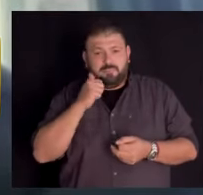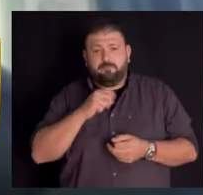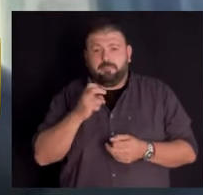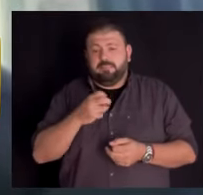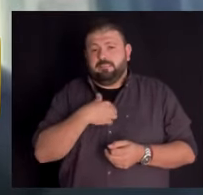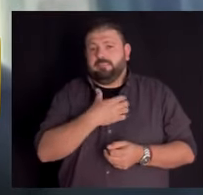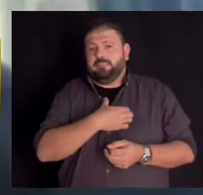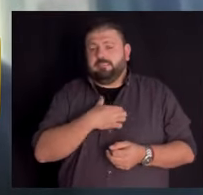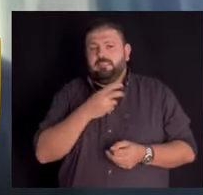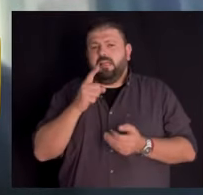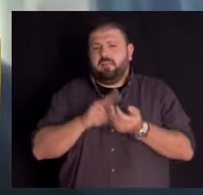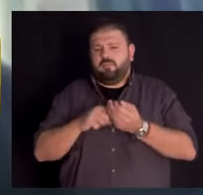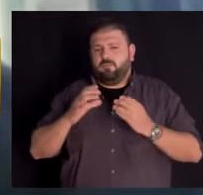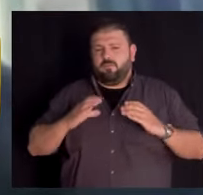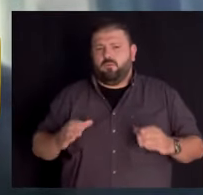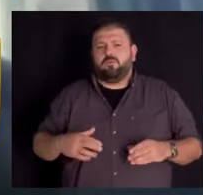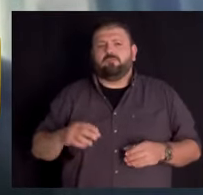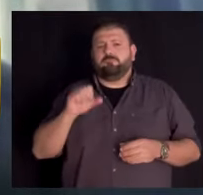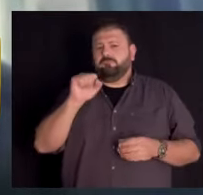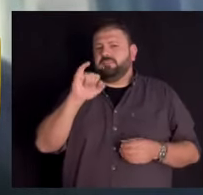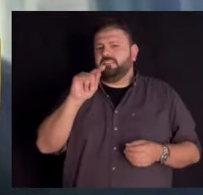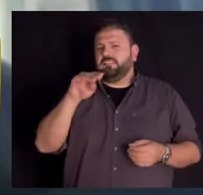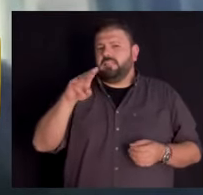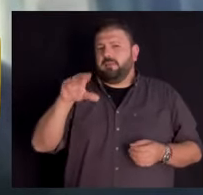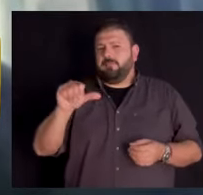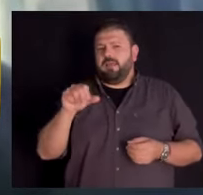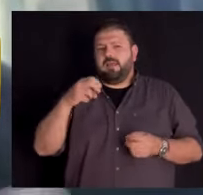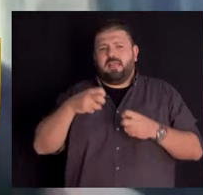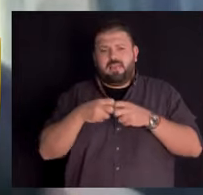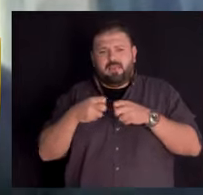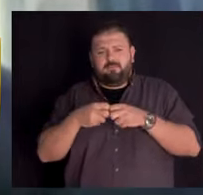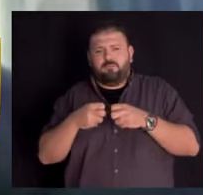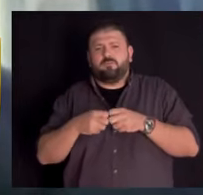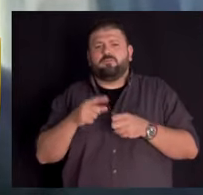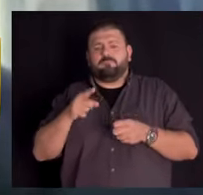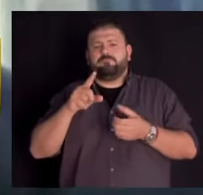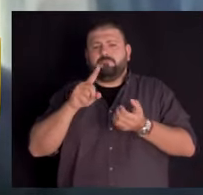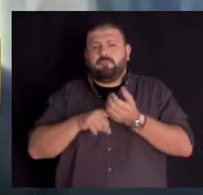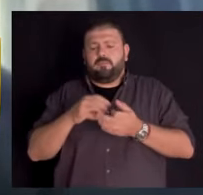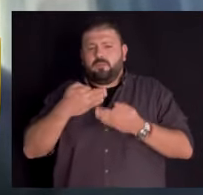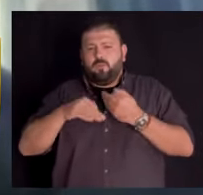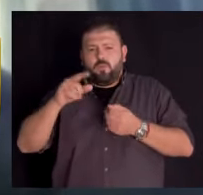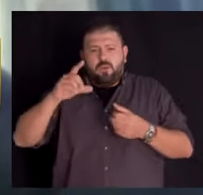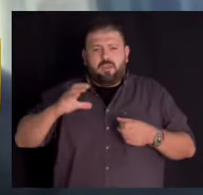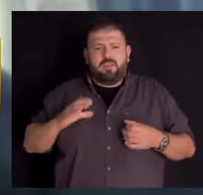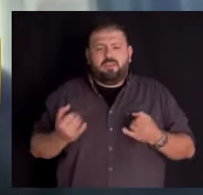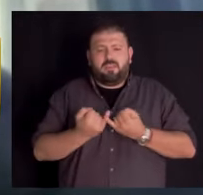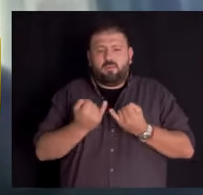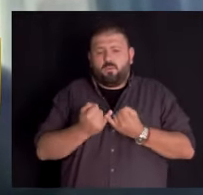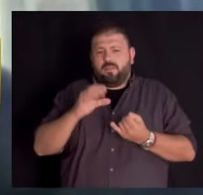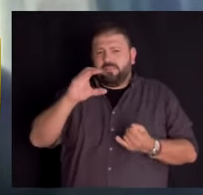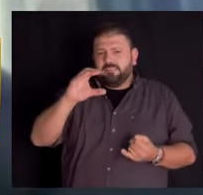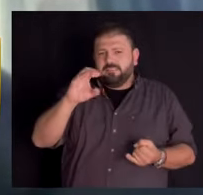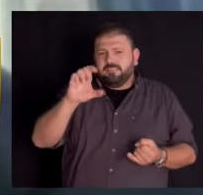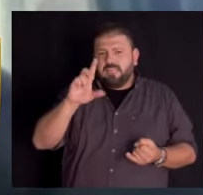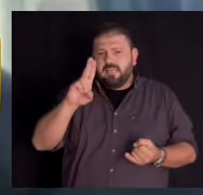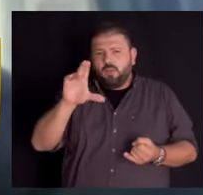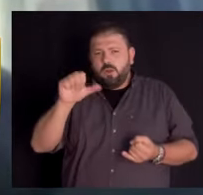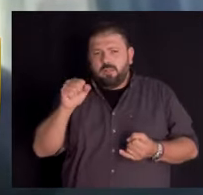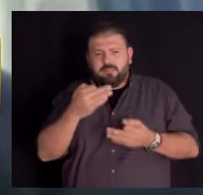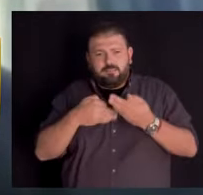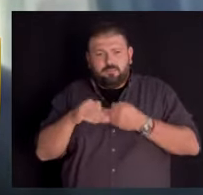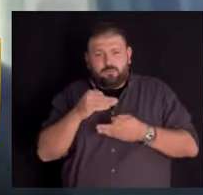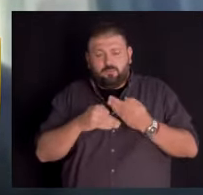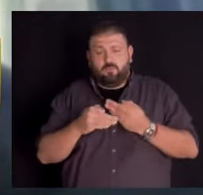sistema nervioso. El sistema nervioso finalmente es un conjunto de células especializadas en la conducción,